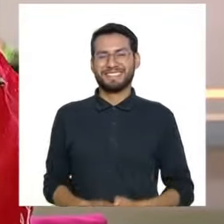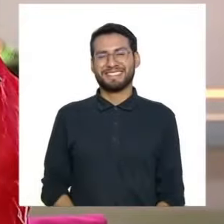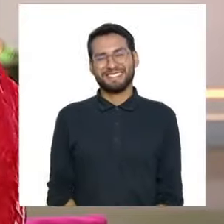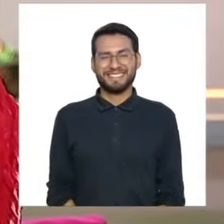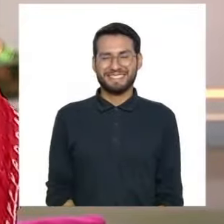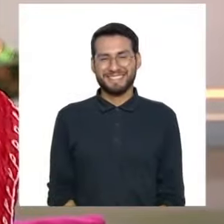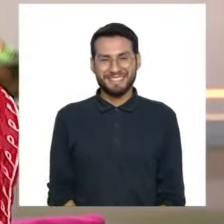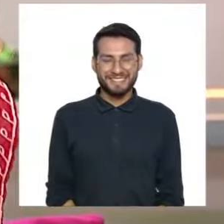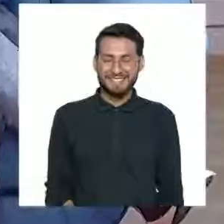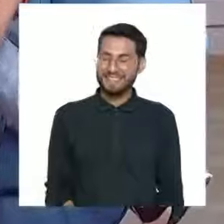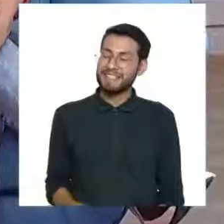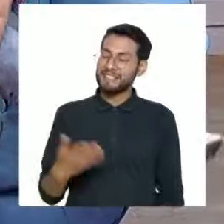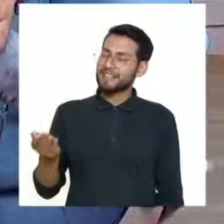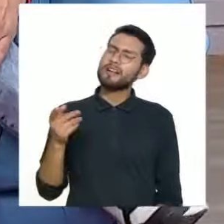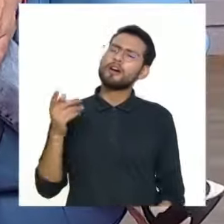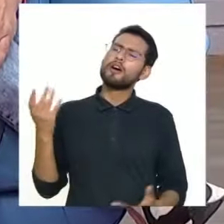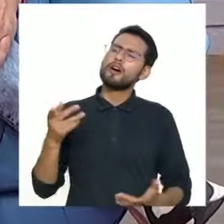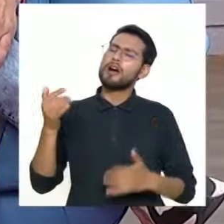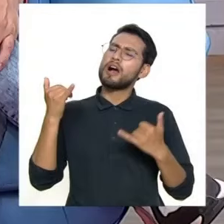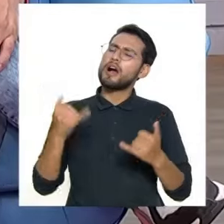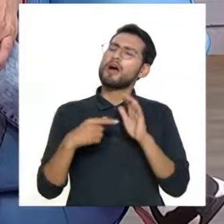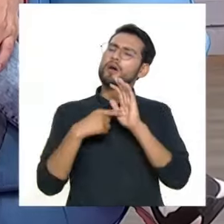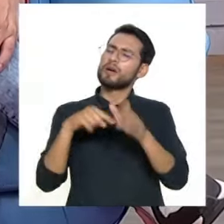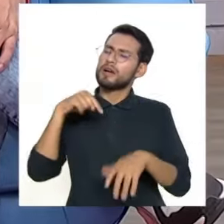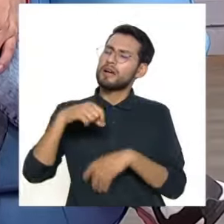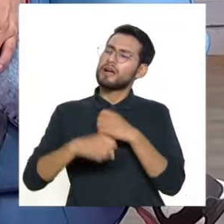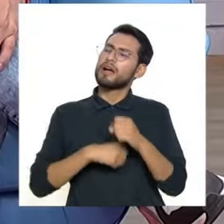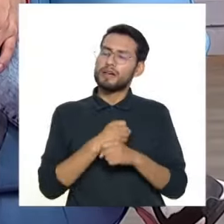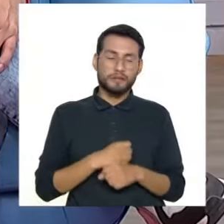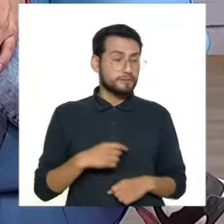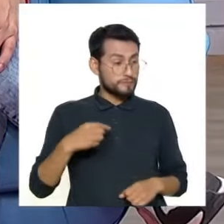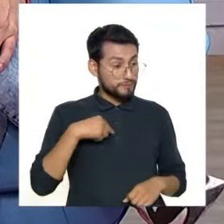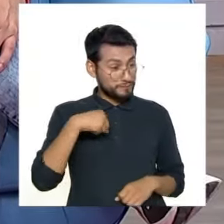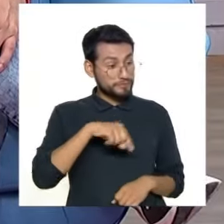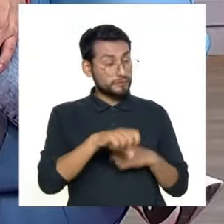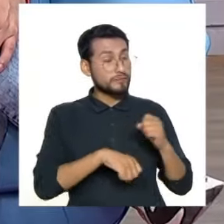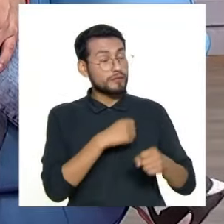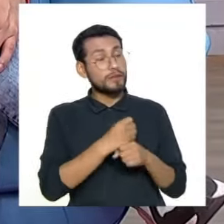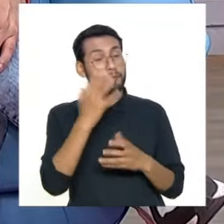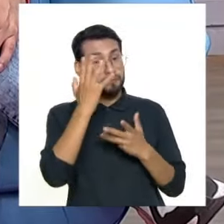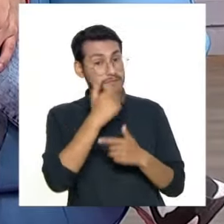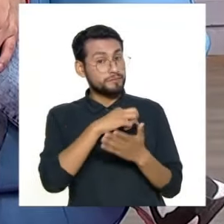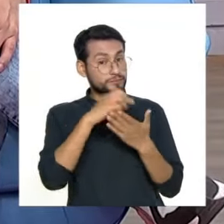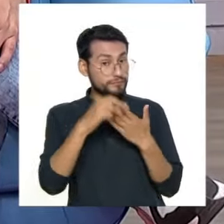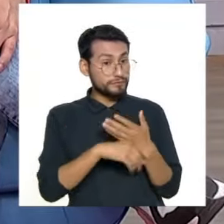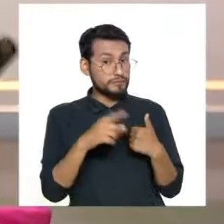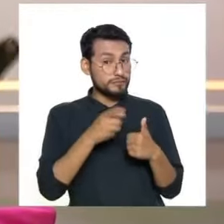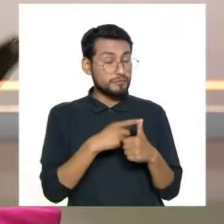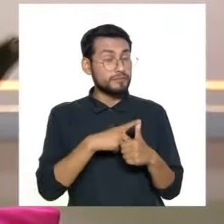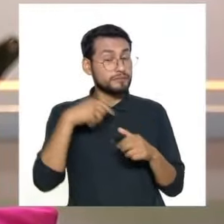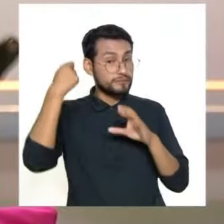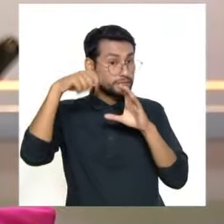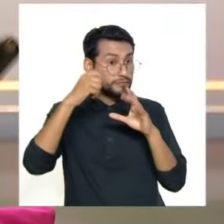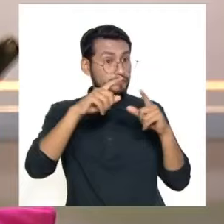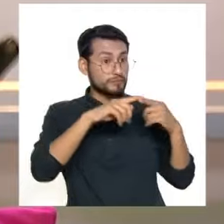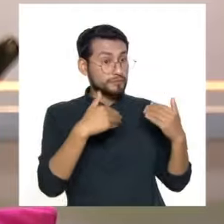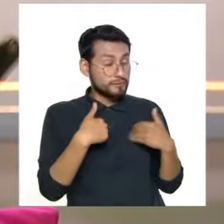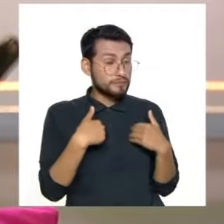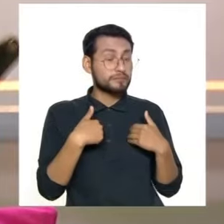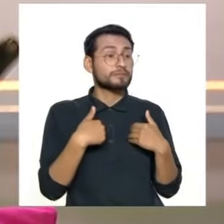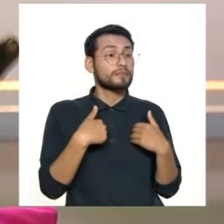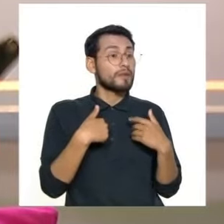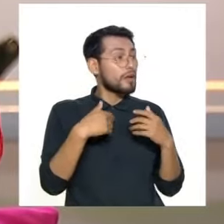acá Silvia y dónde te vas a presentar este año este año tenemos lindos proyectos primero de grabación y